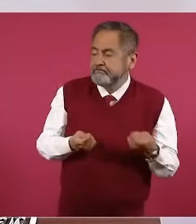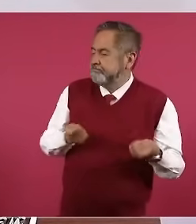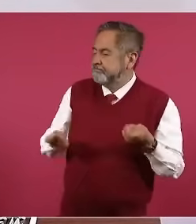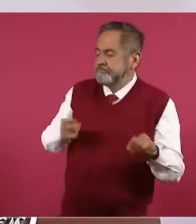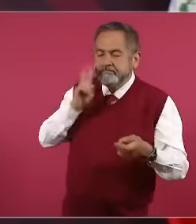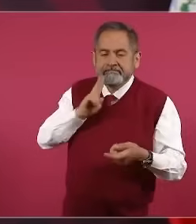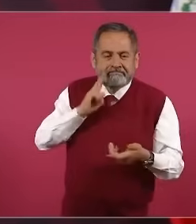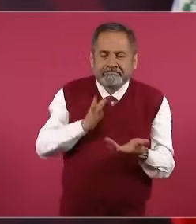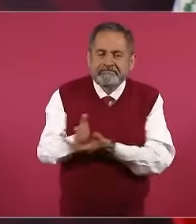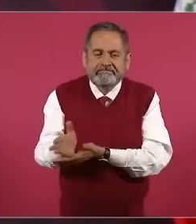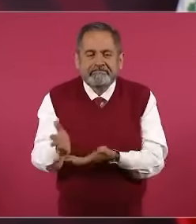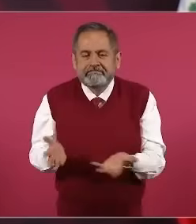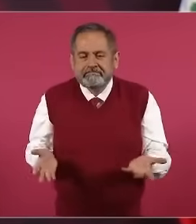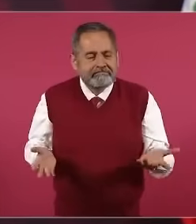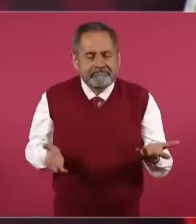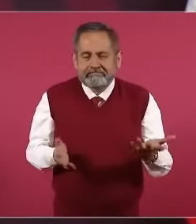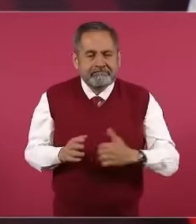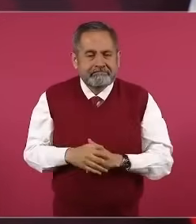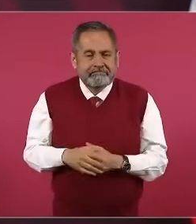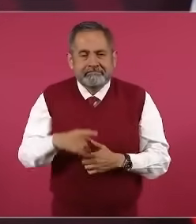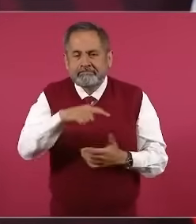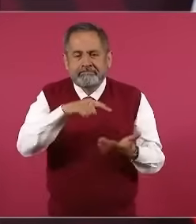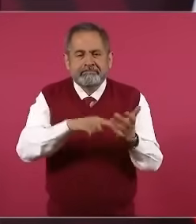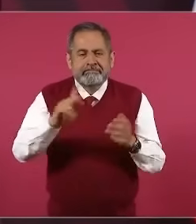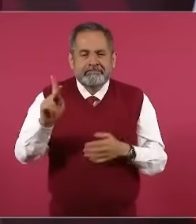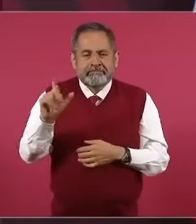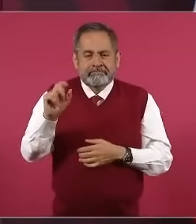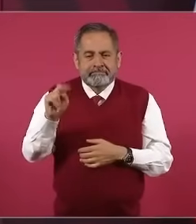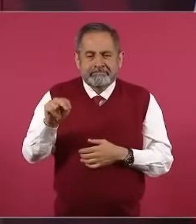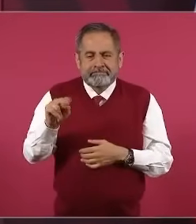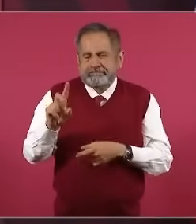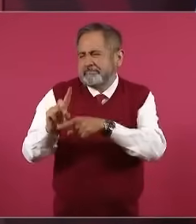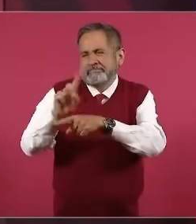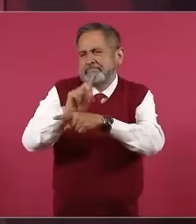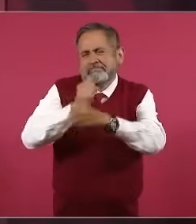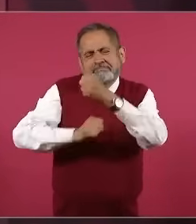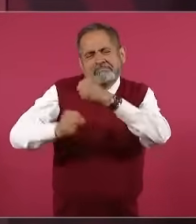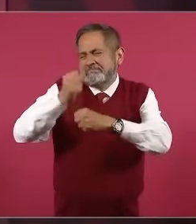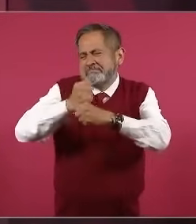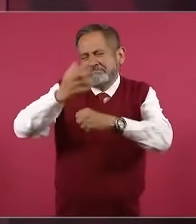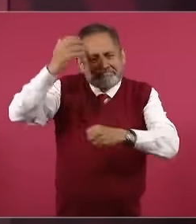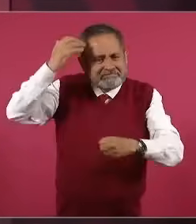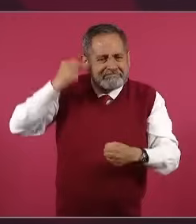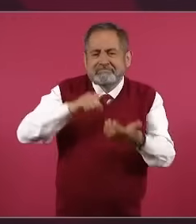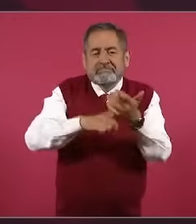porque es una estrategia que viene de lejos